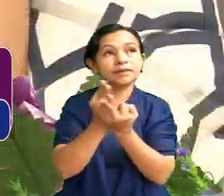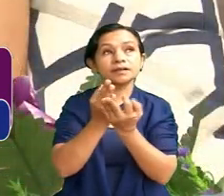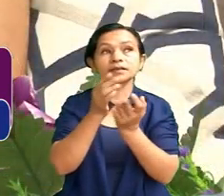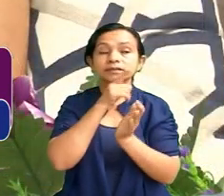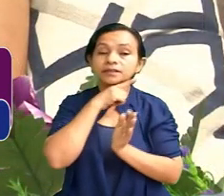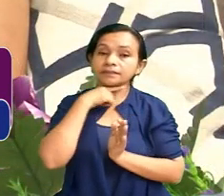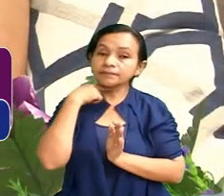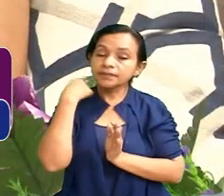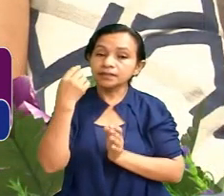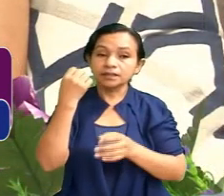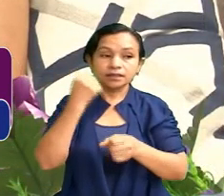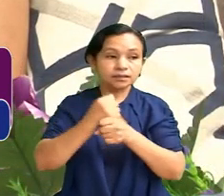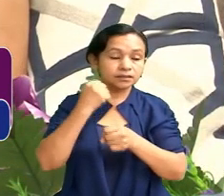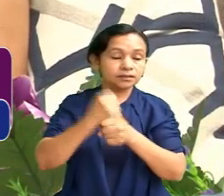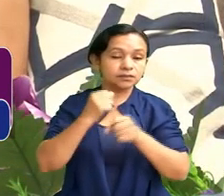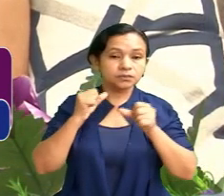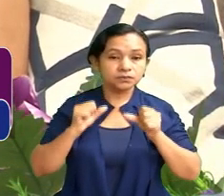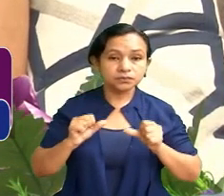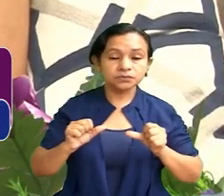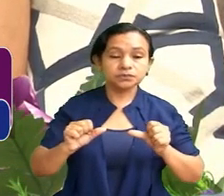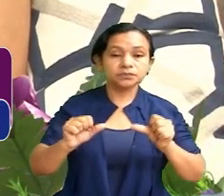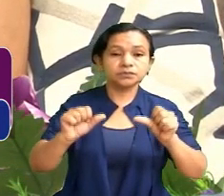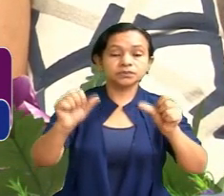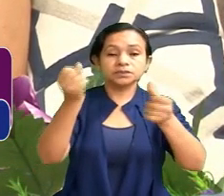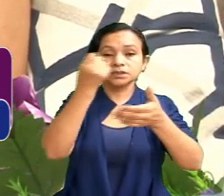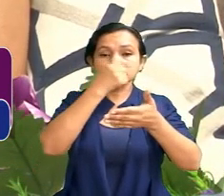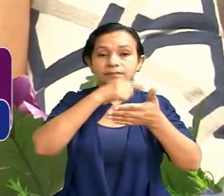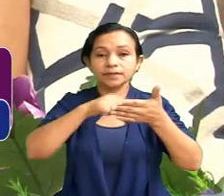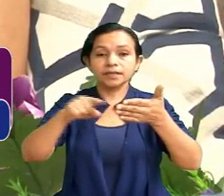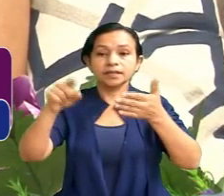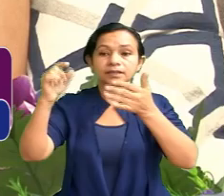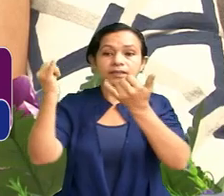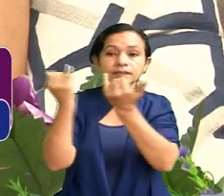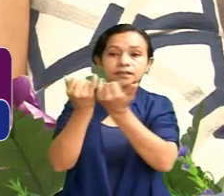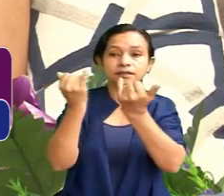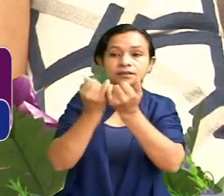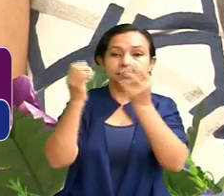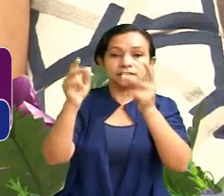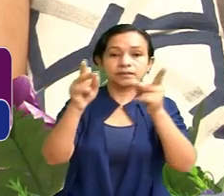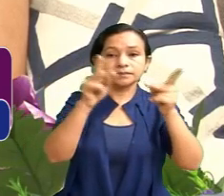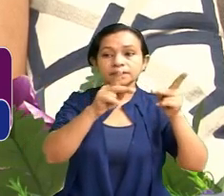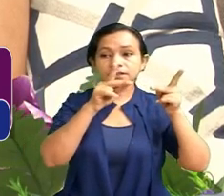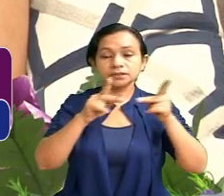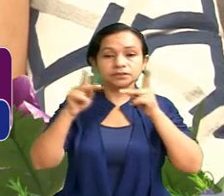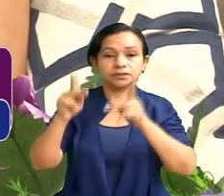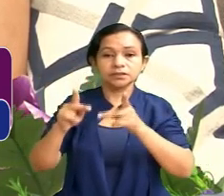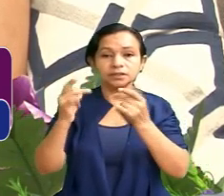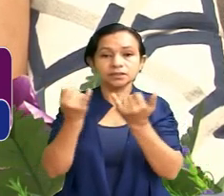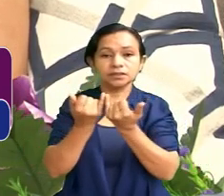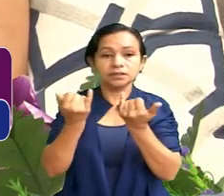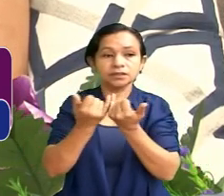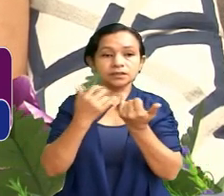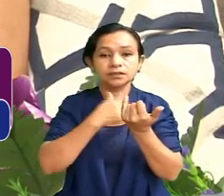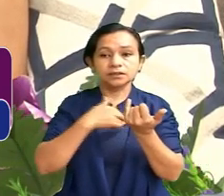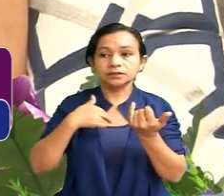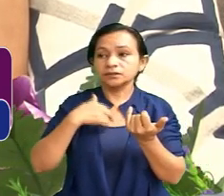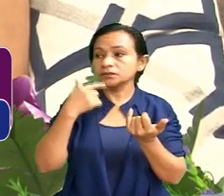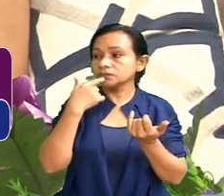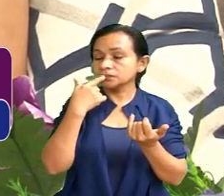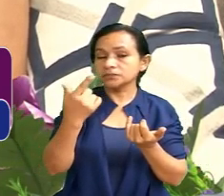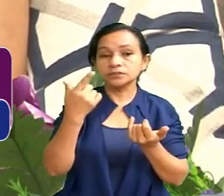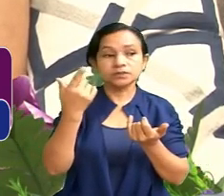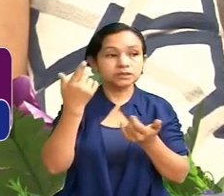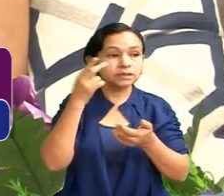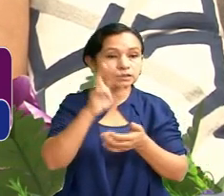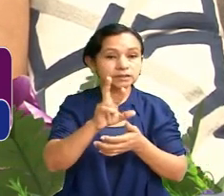es cierto es un trabajo permanente en semana santa como hay aglomeración de personas en cierto sitio y obviamente eso aumenta el